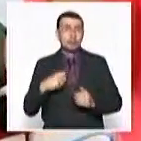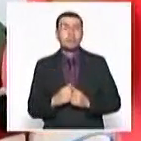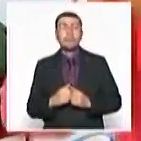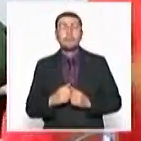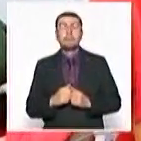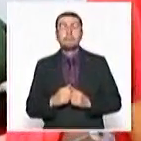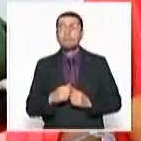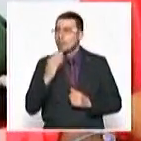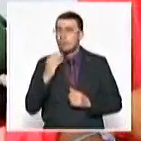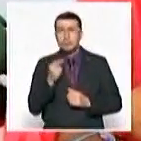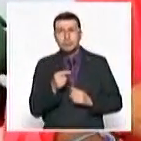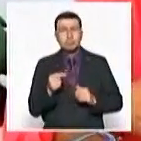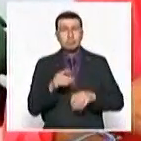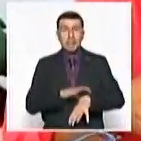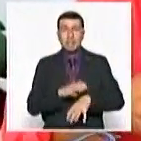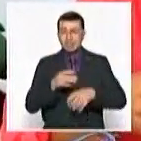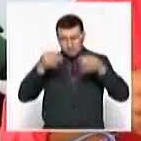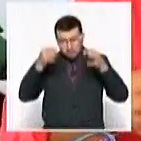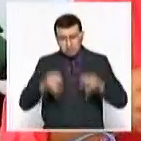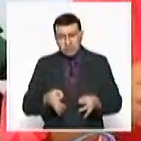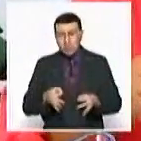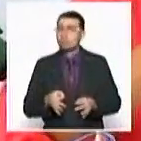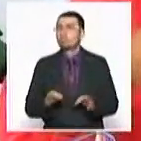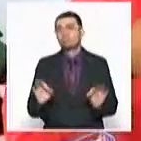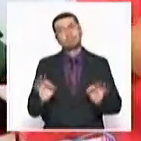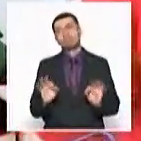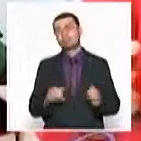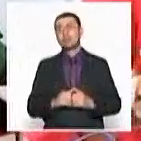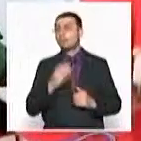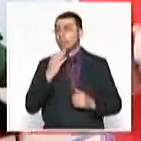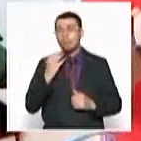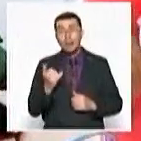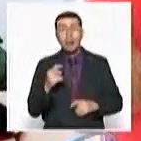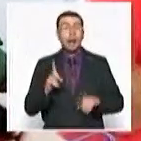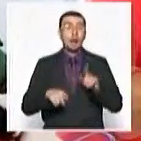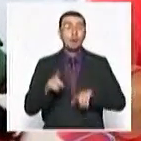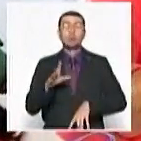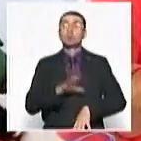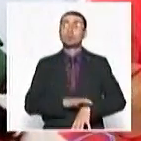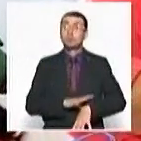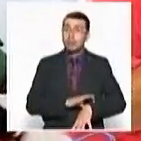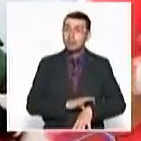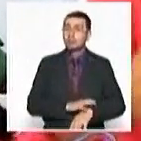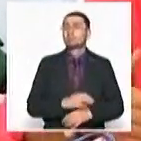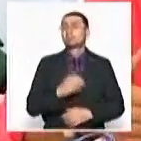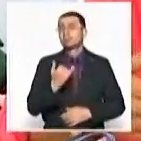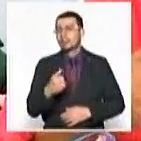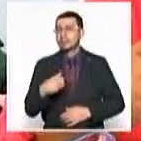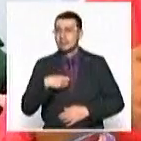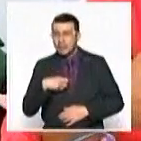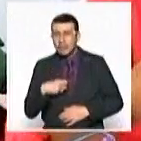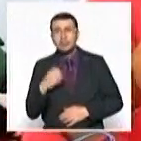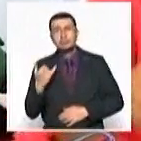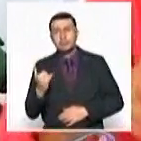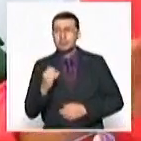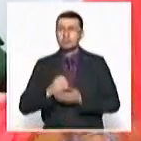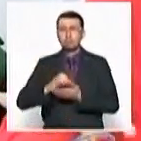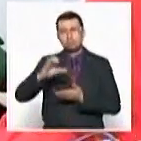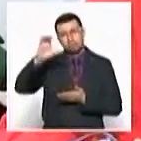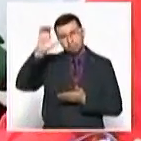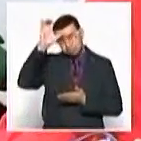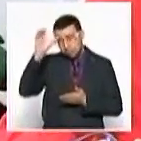No es concreta. ¿Por qué? Porque de pronto hay médicos que pueden tener más conocimientos terapéuticos en